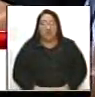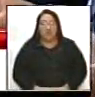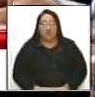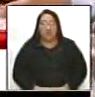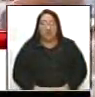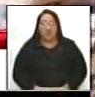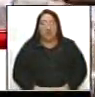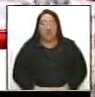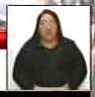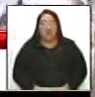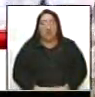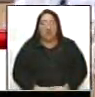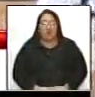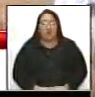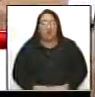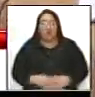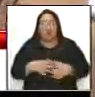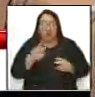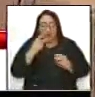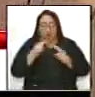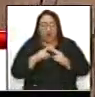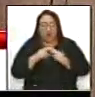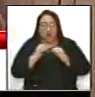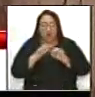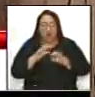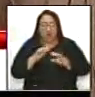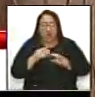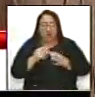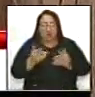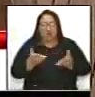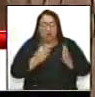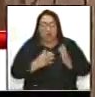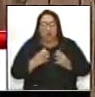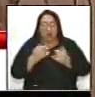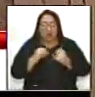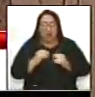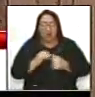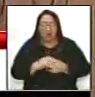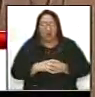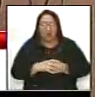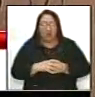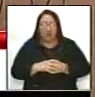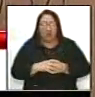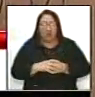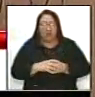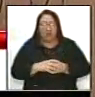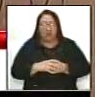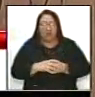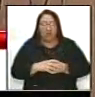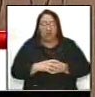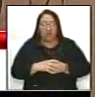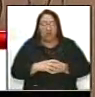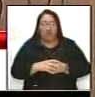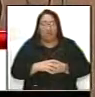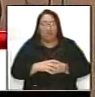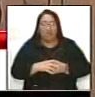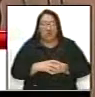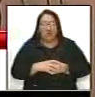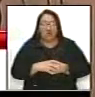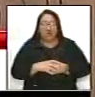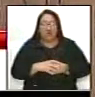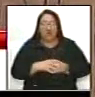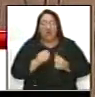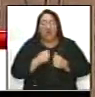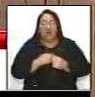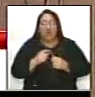la Secretaría Técnica ha preparado un informe aprobatorio de este proyecto de ley, pero, ojo, está referido